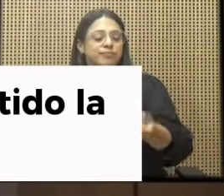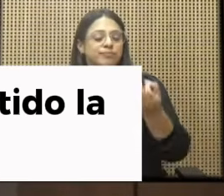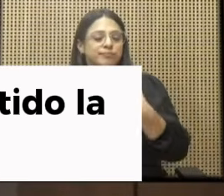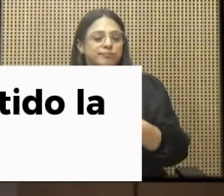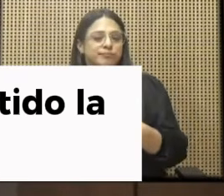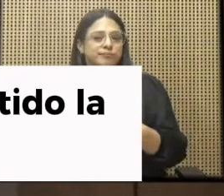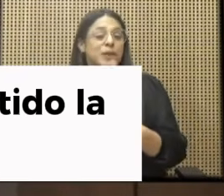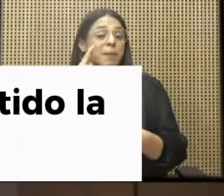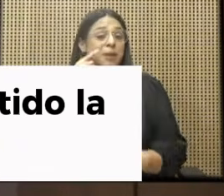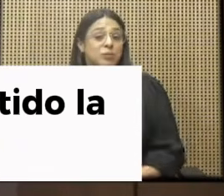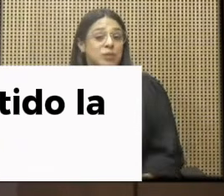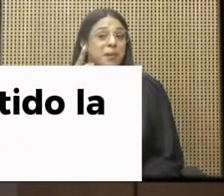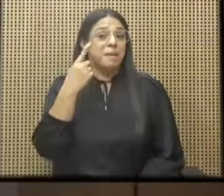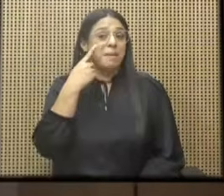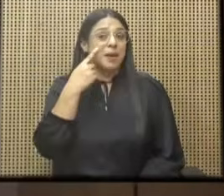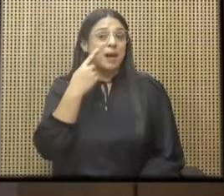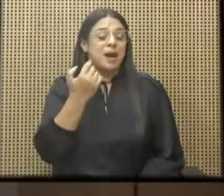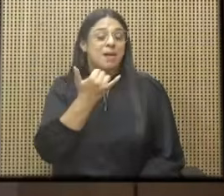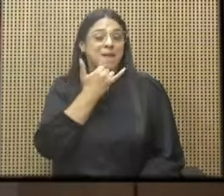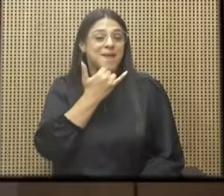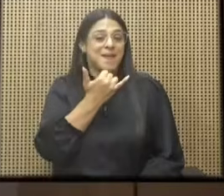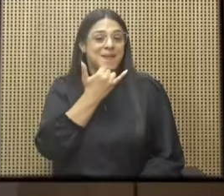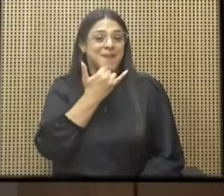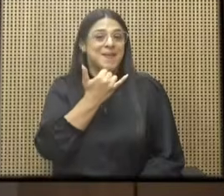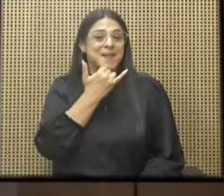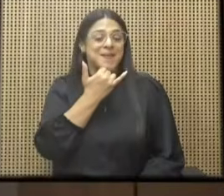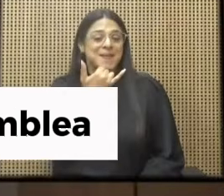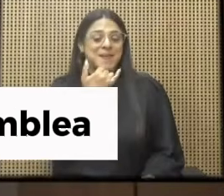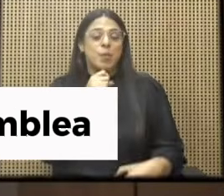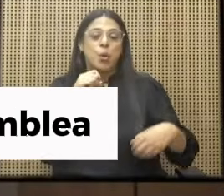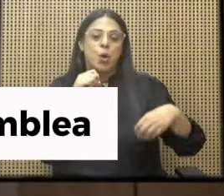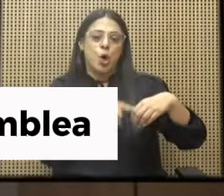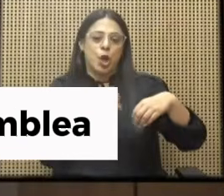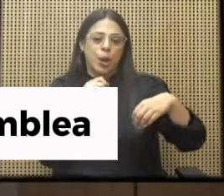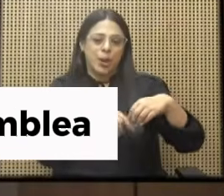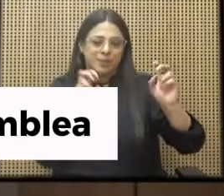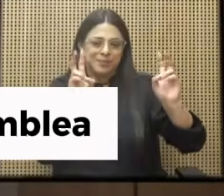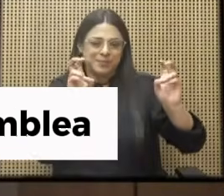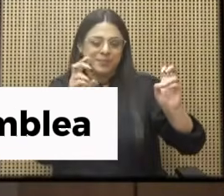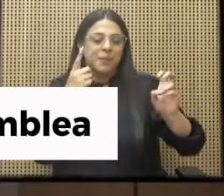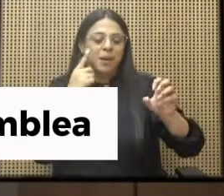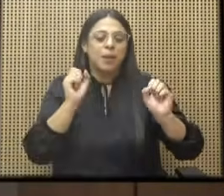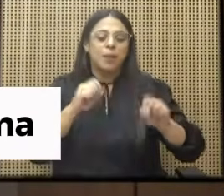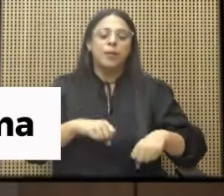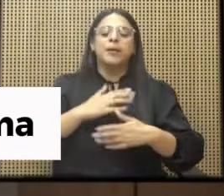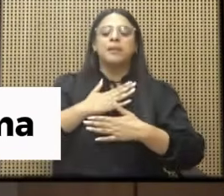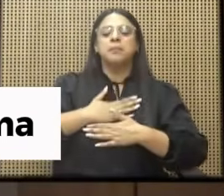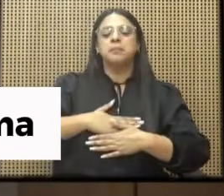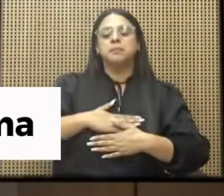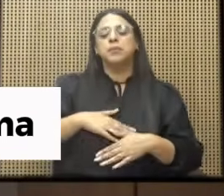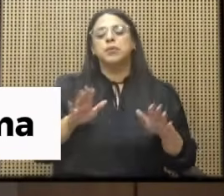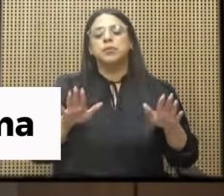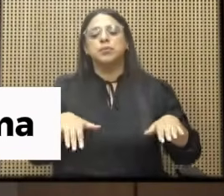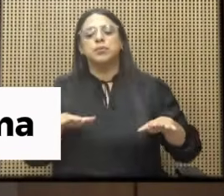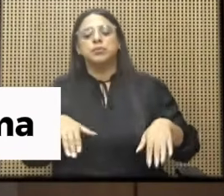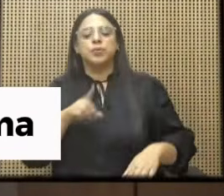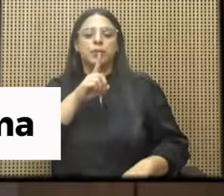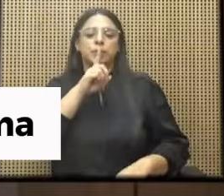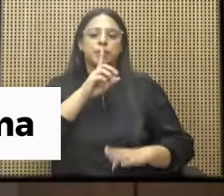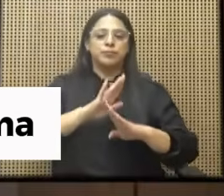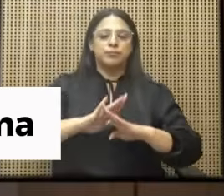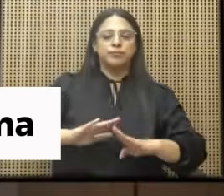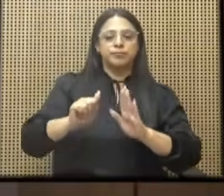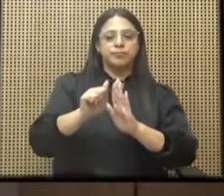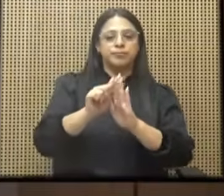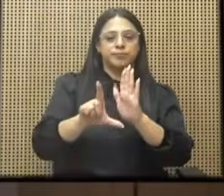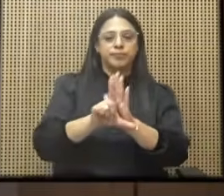de goles que han metido la Corte con la paciencia, la tranquilidad y el silencio de esta Asamblea Legislativa. Voy a llamar al